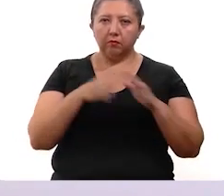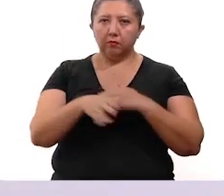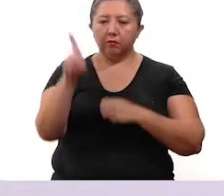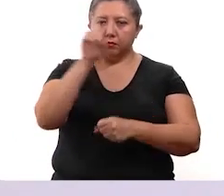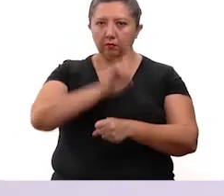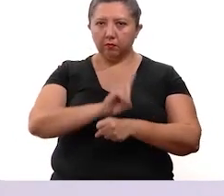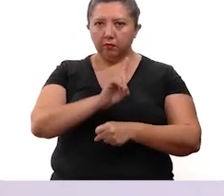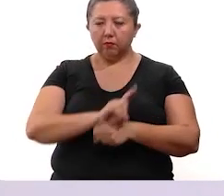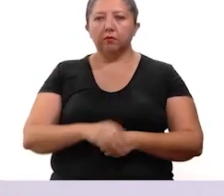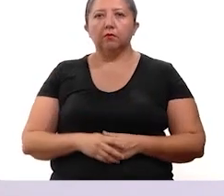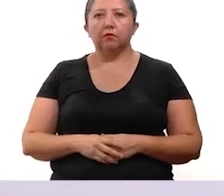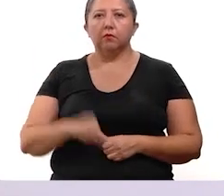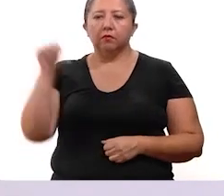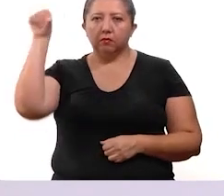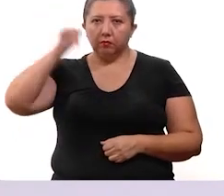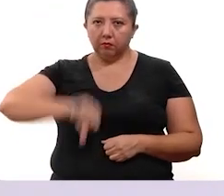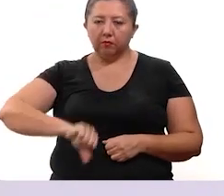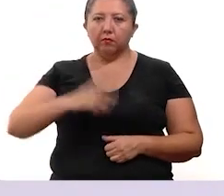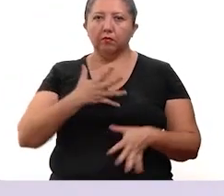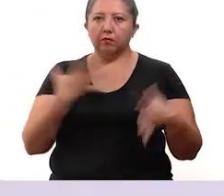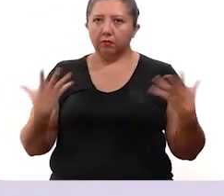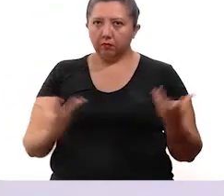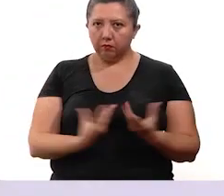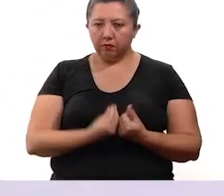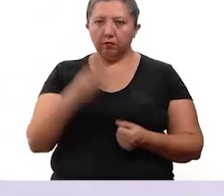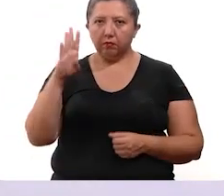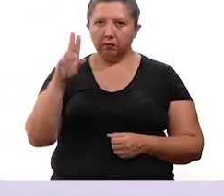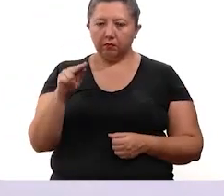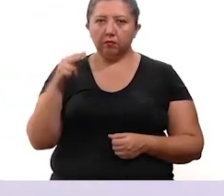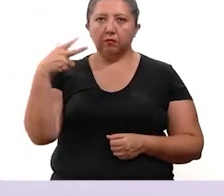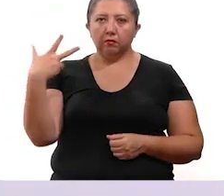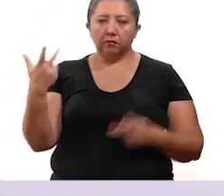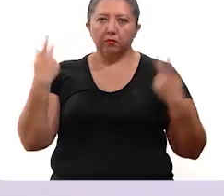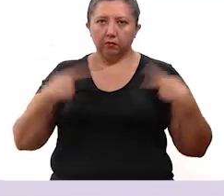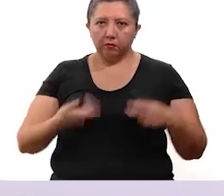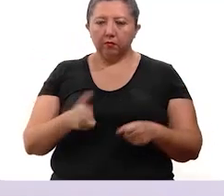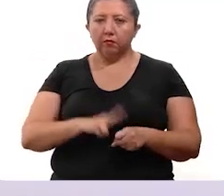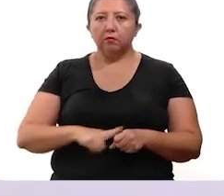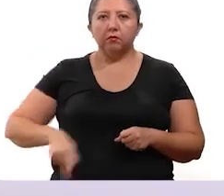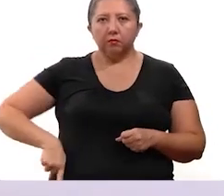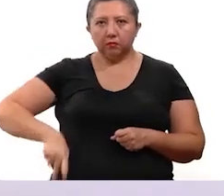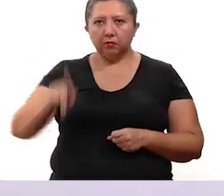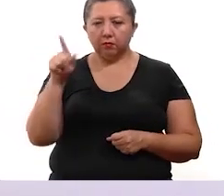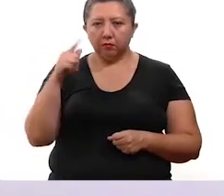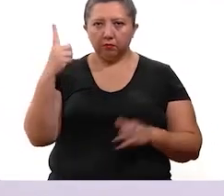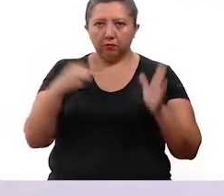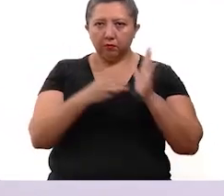hospitalaria y los ingresos diarios. El día de hoy tenemos 98 pacientes en hospitales públicos,